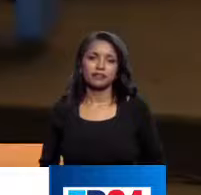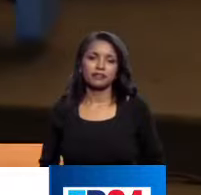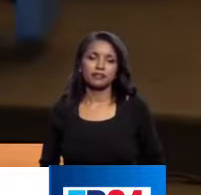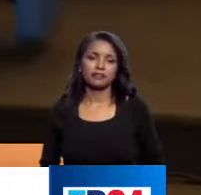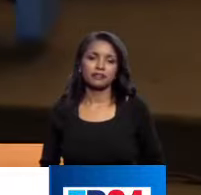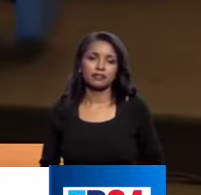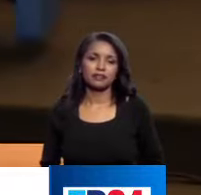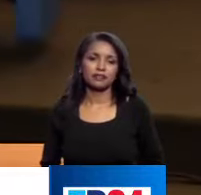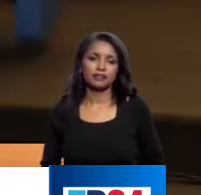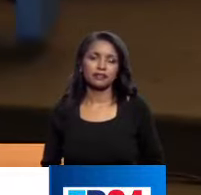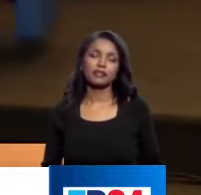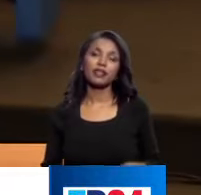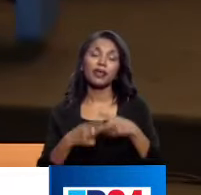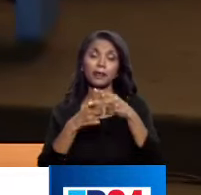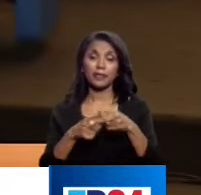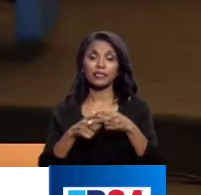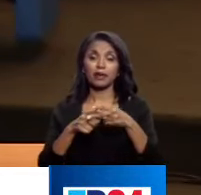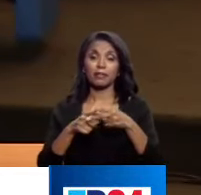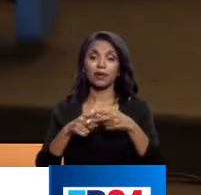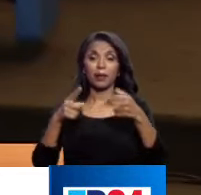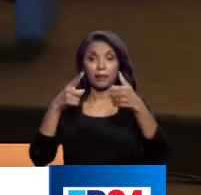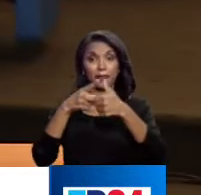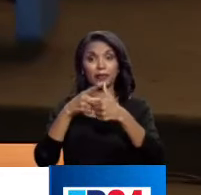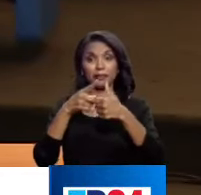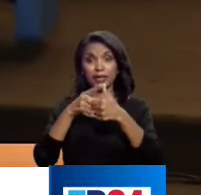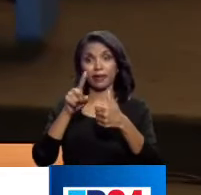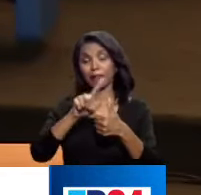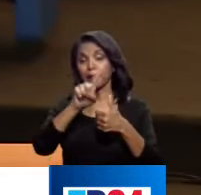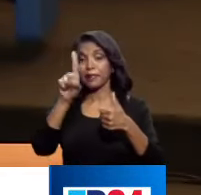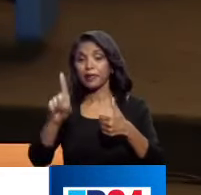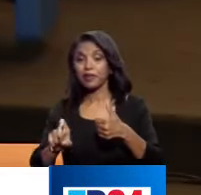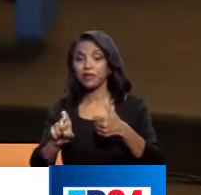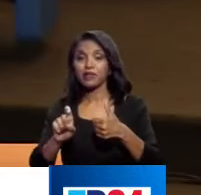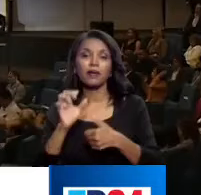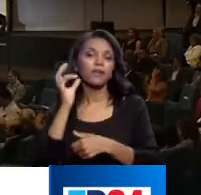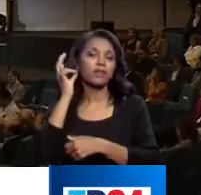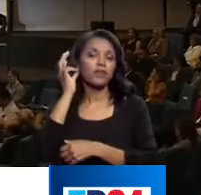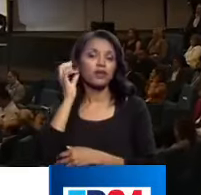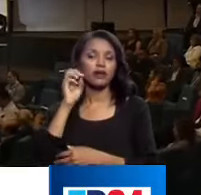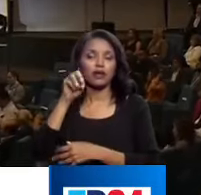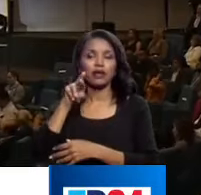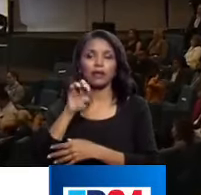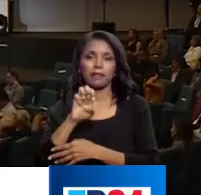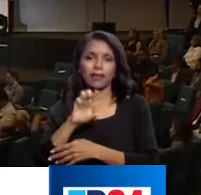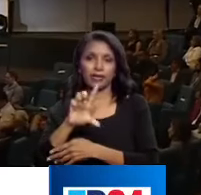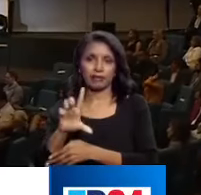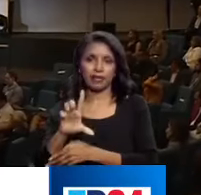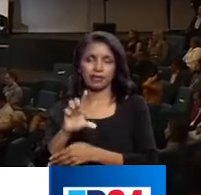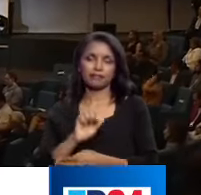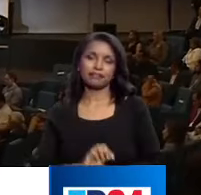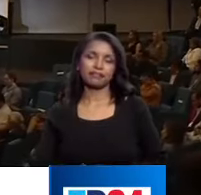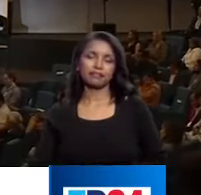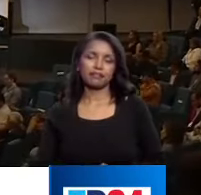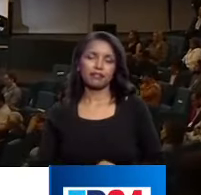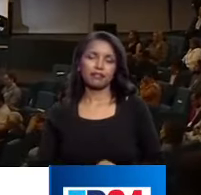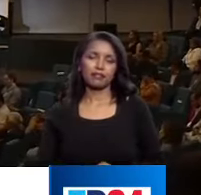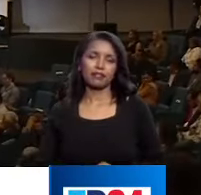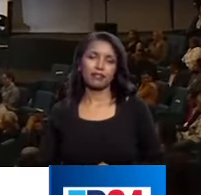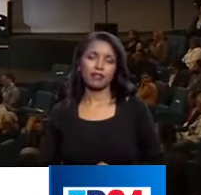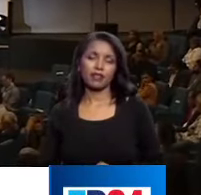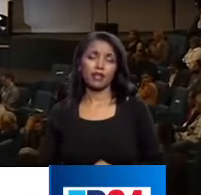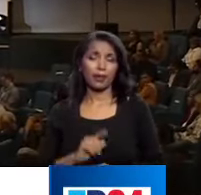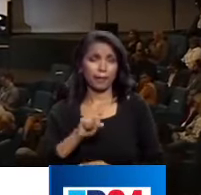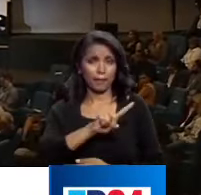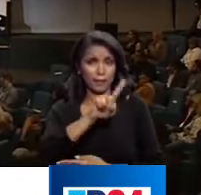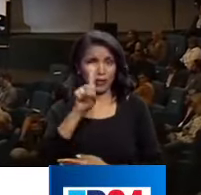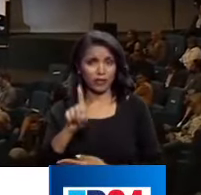Turismo. Bien, iniciamos con la candidata Maribel Gordón. La pregunta del primer eje temático